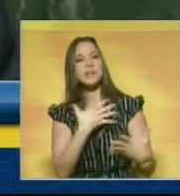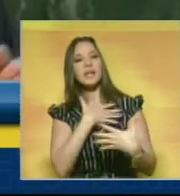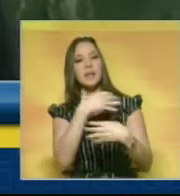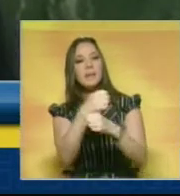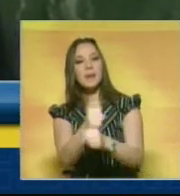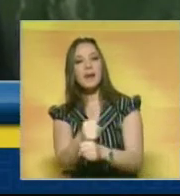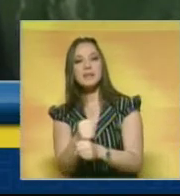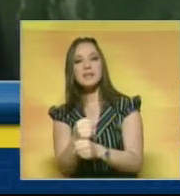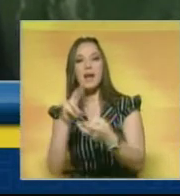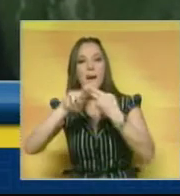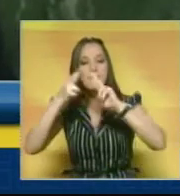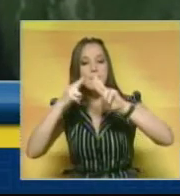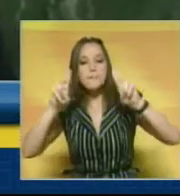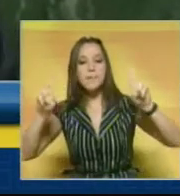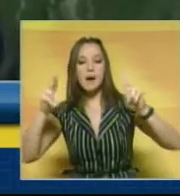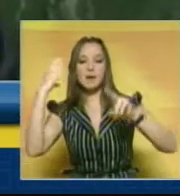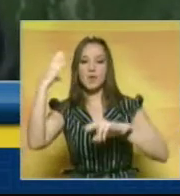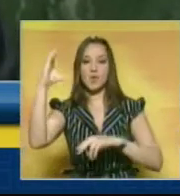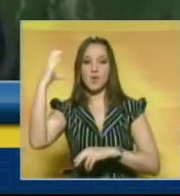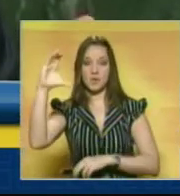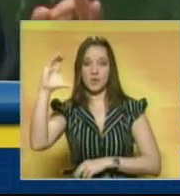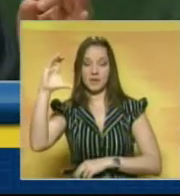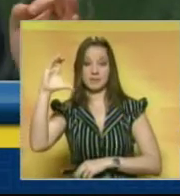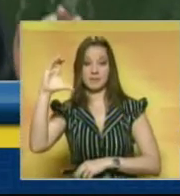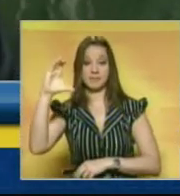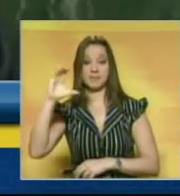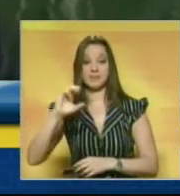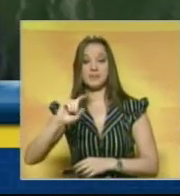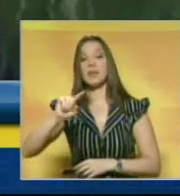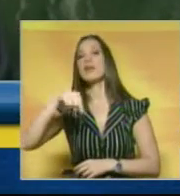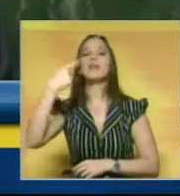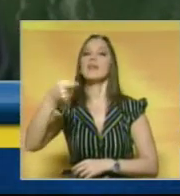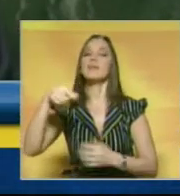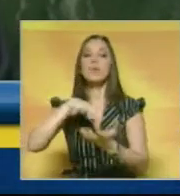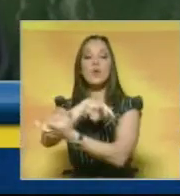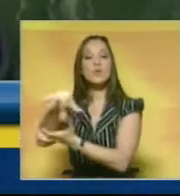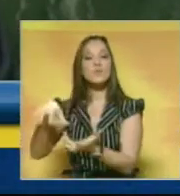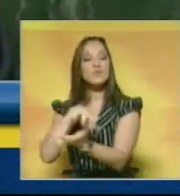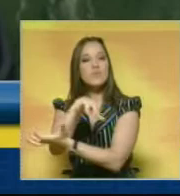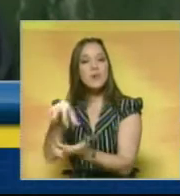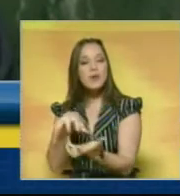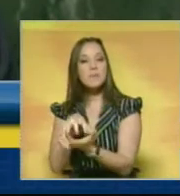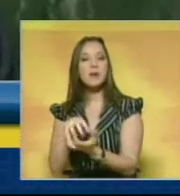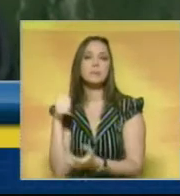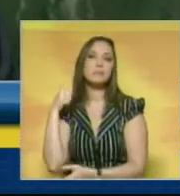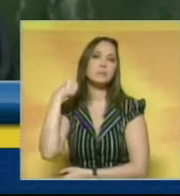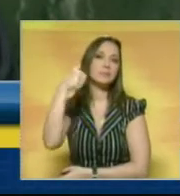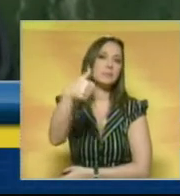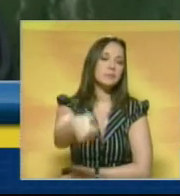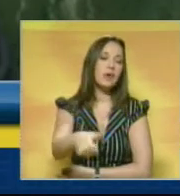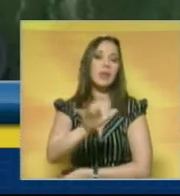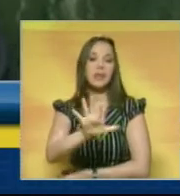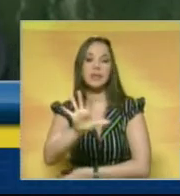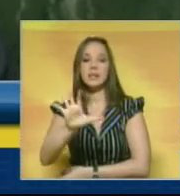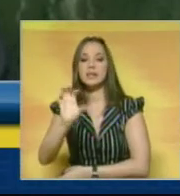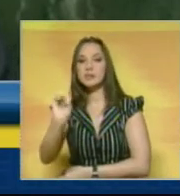paz en Colombia después de un conflicto de más de medio siglo.